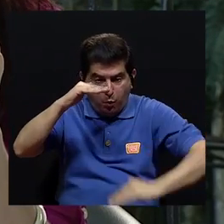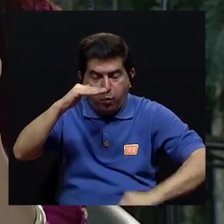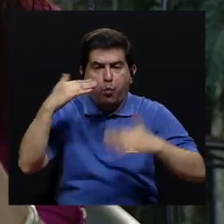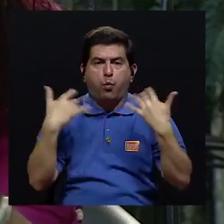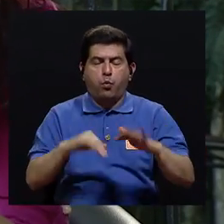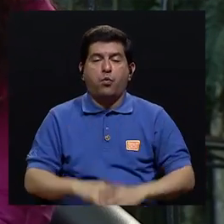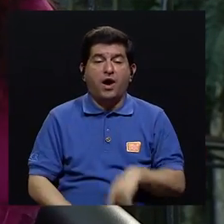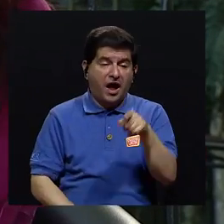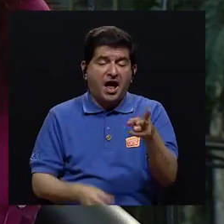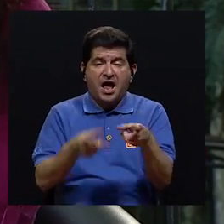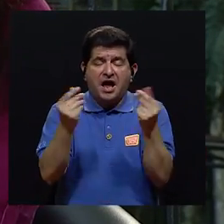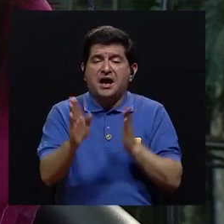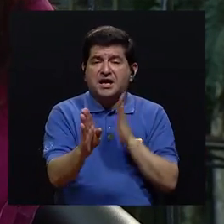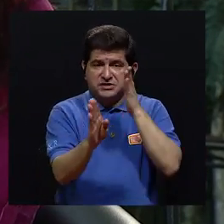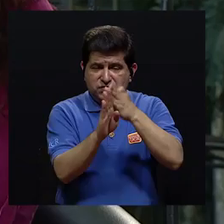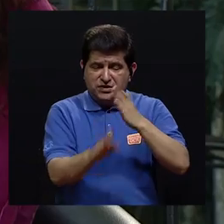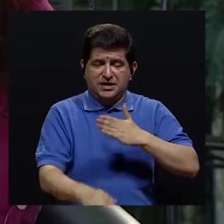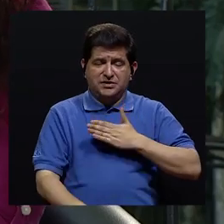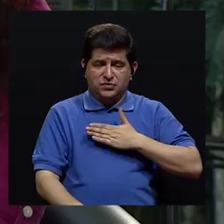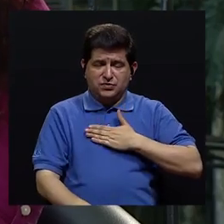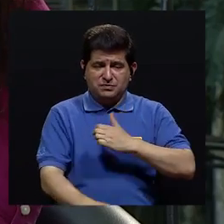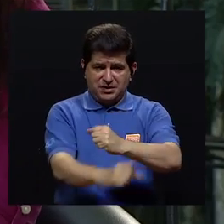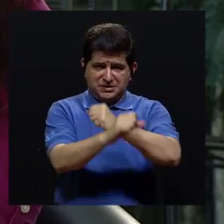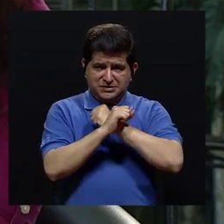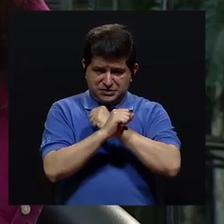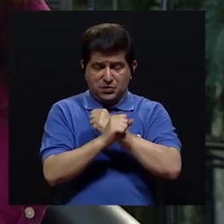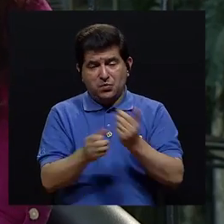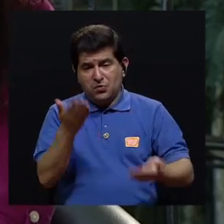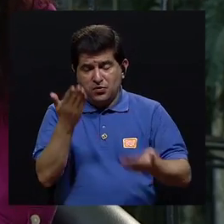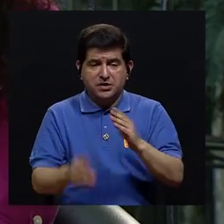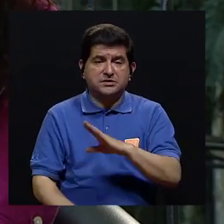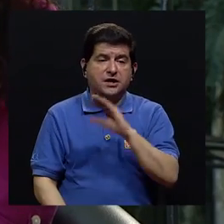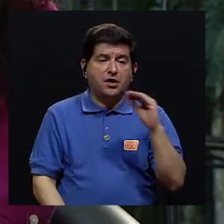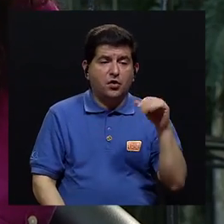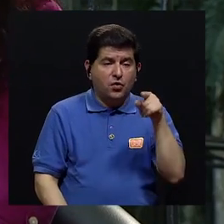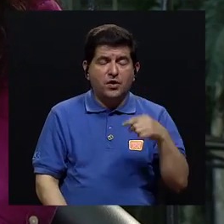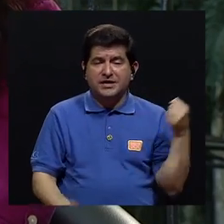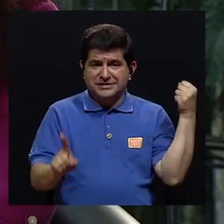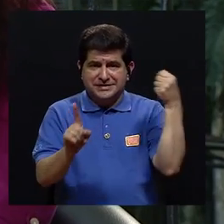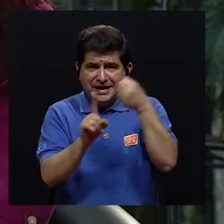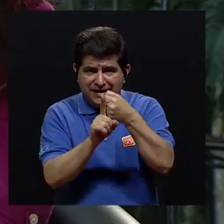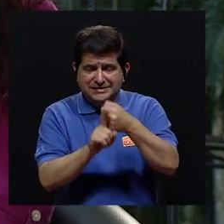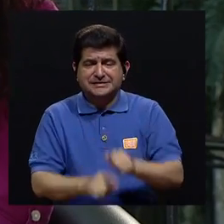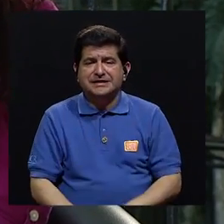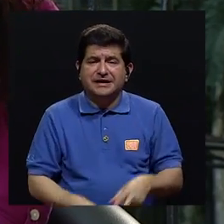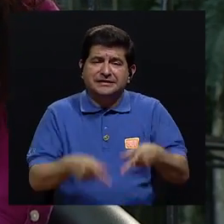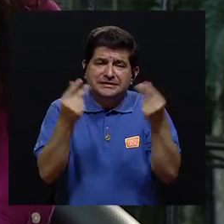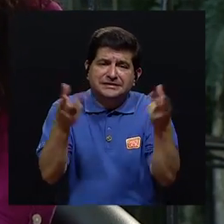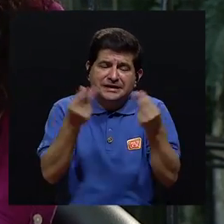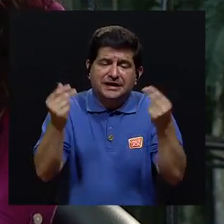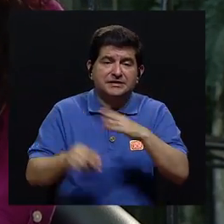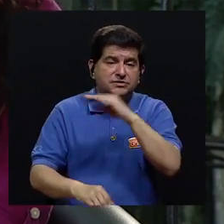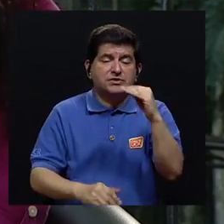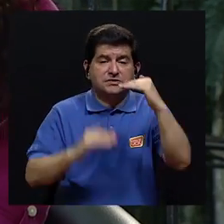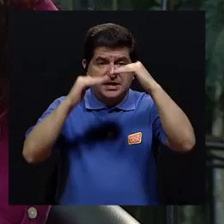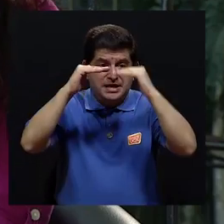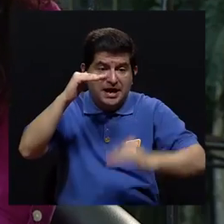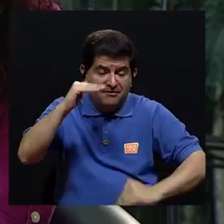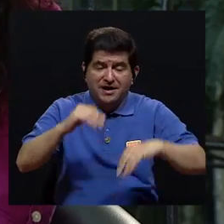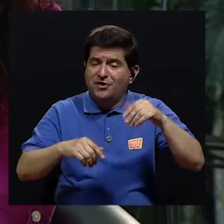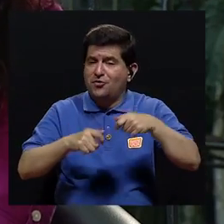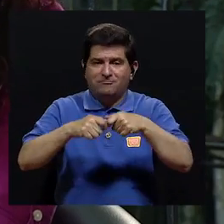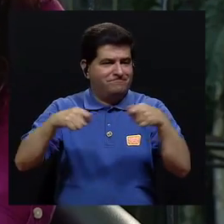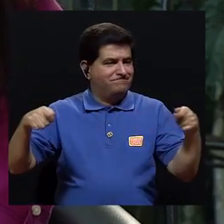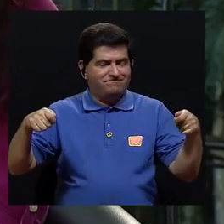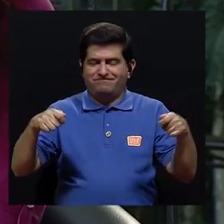costos directos, que es todo lo que se vincula con mi póliza o lo que podría garantizarme el costo de ese accidente, y todo lo que está abajo, lo que no podemos